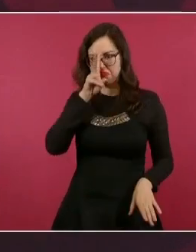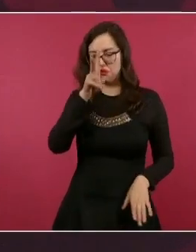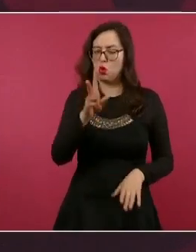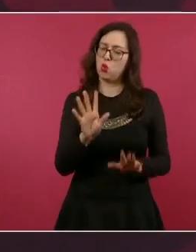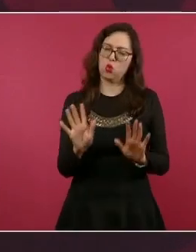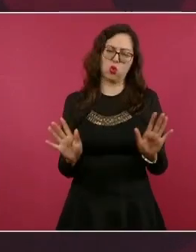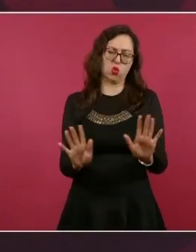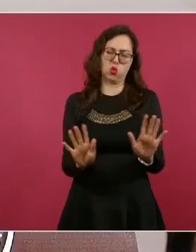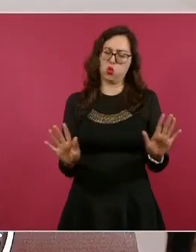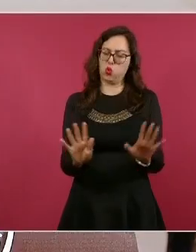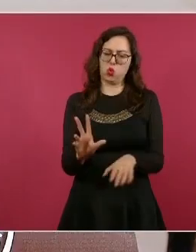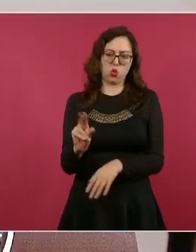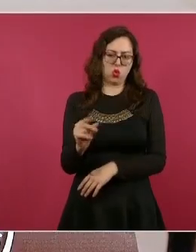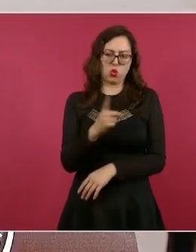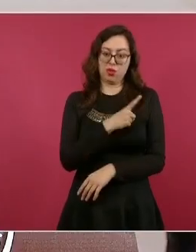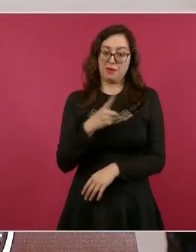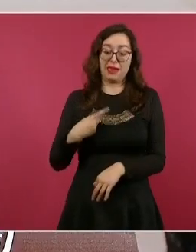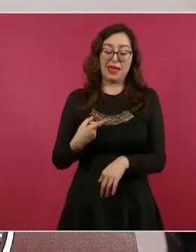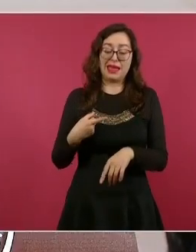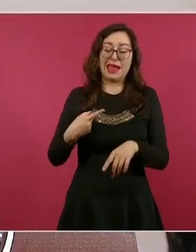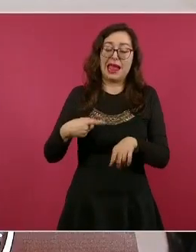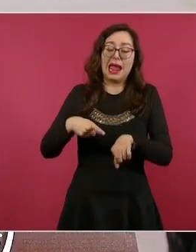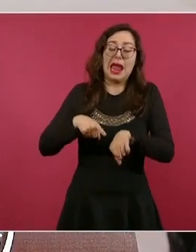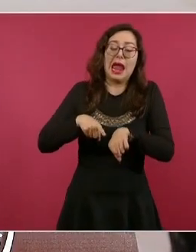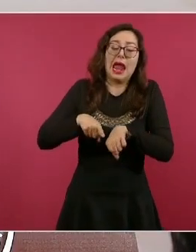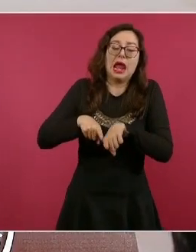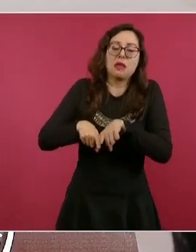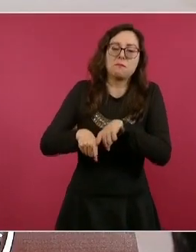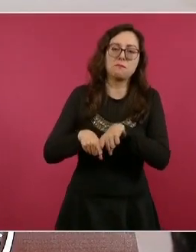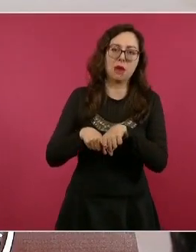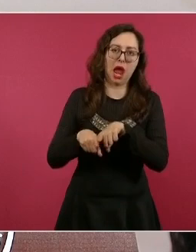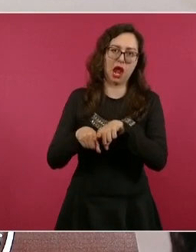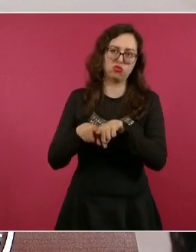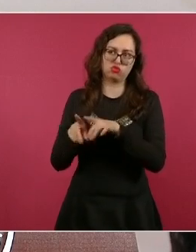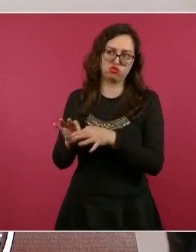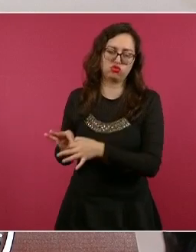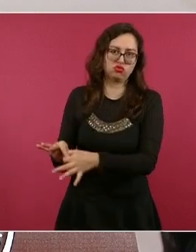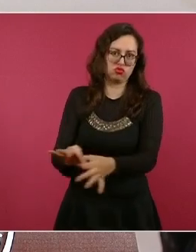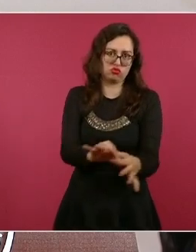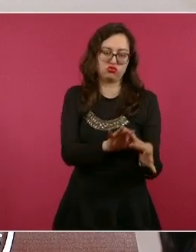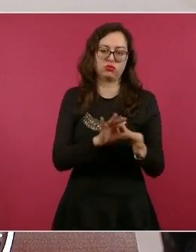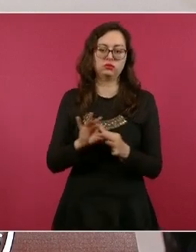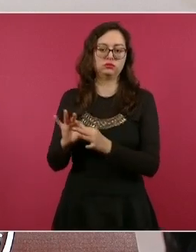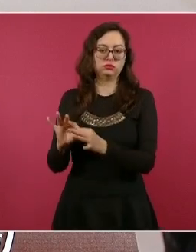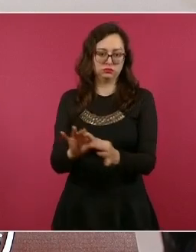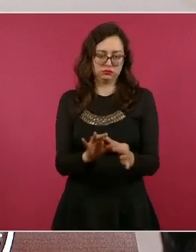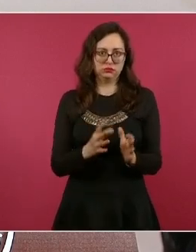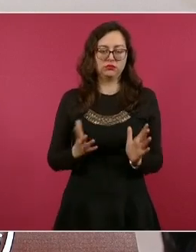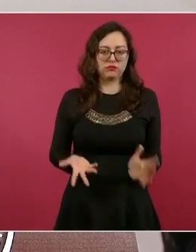que por alguna situación están de visita en México.